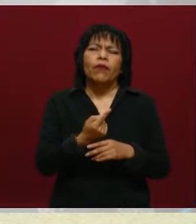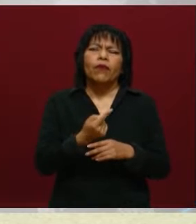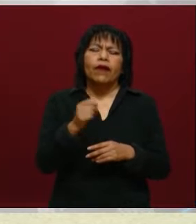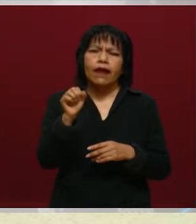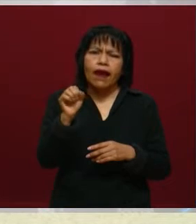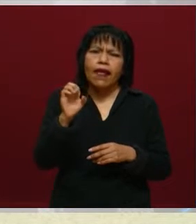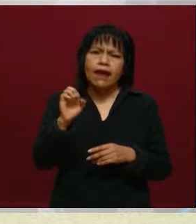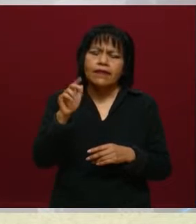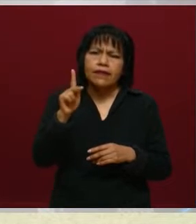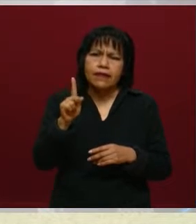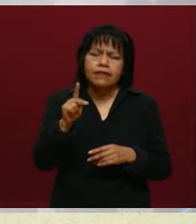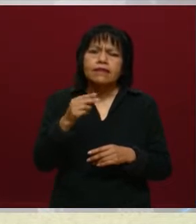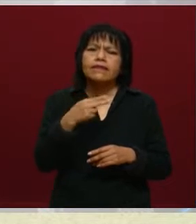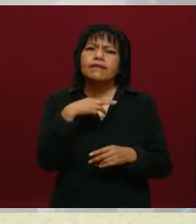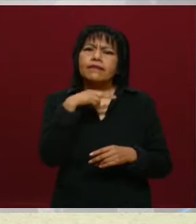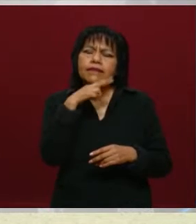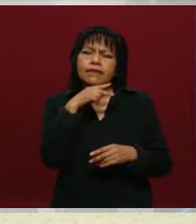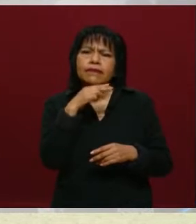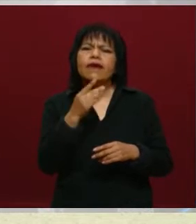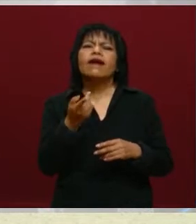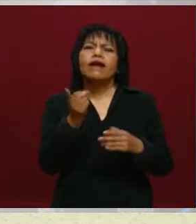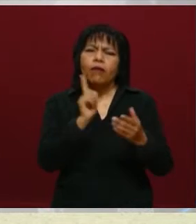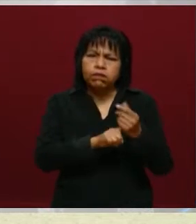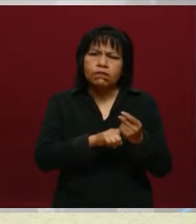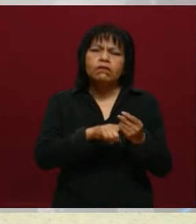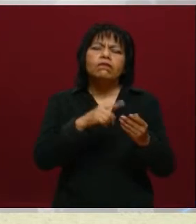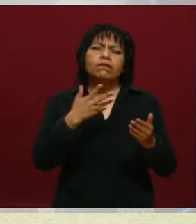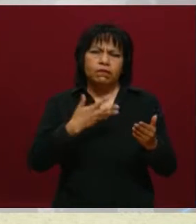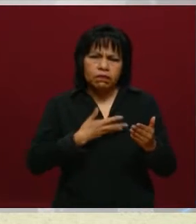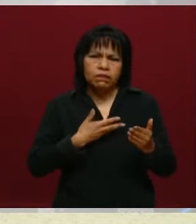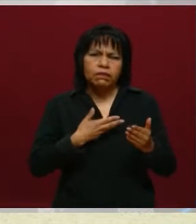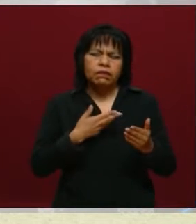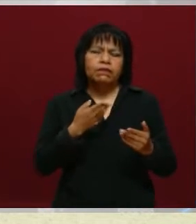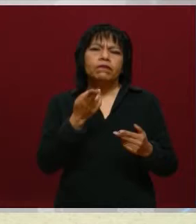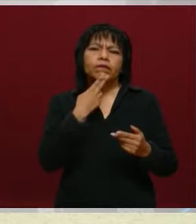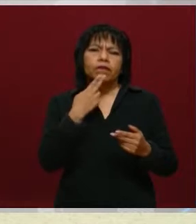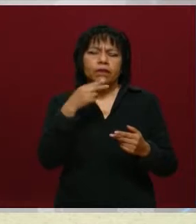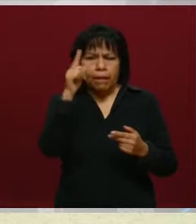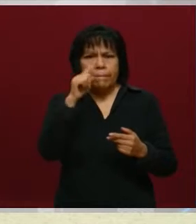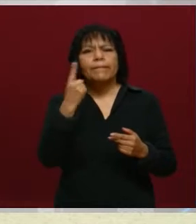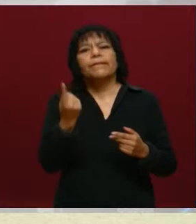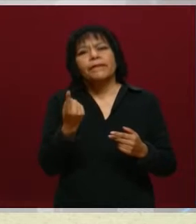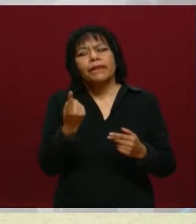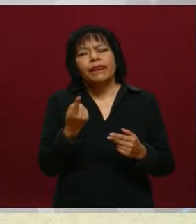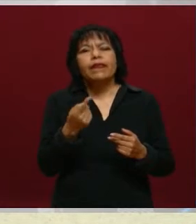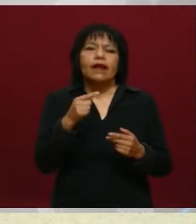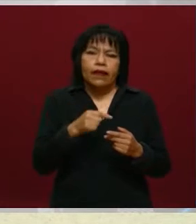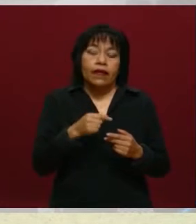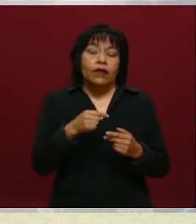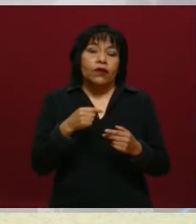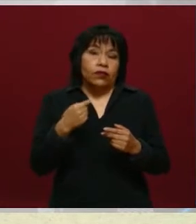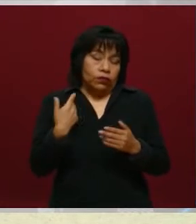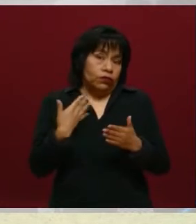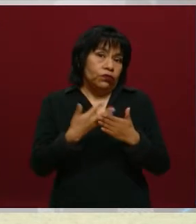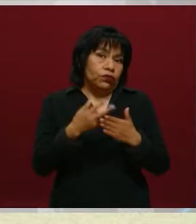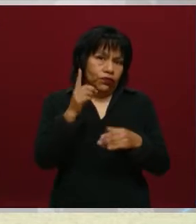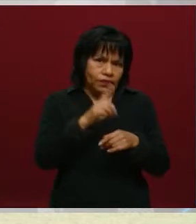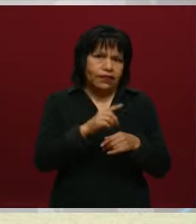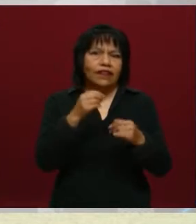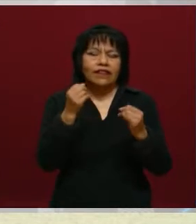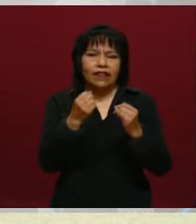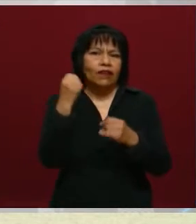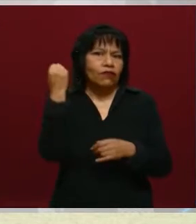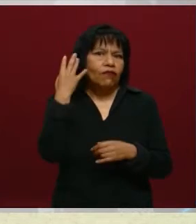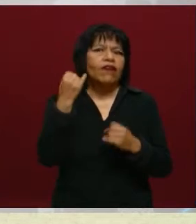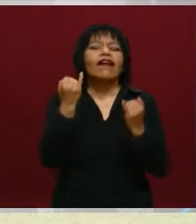cartillas cuál es el contenido de estas cartillas de qué nos sirve no y justo en estos días además de la conferencia pues hubo también un seminario